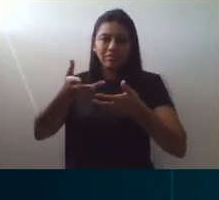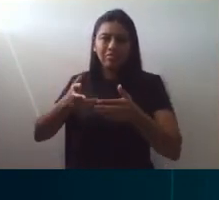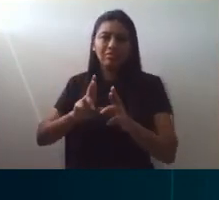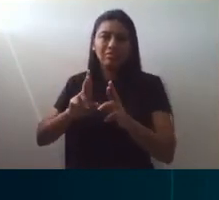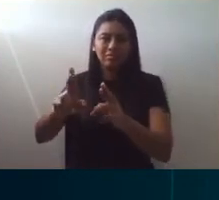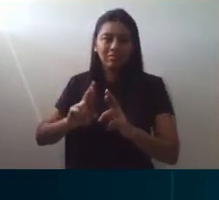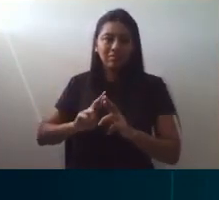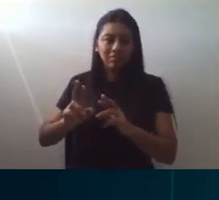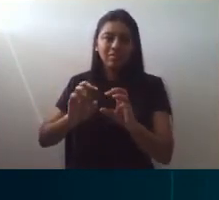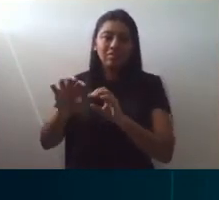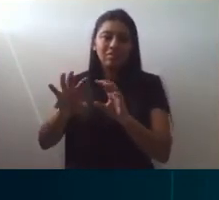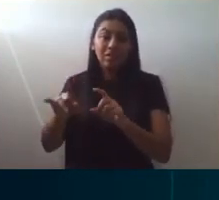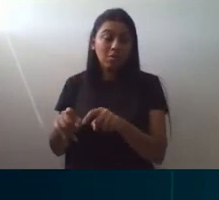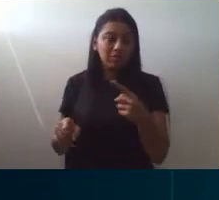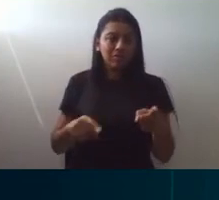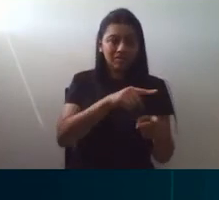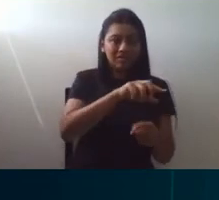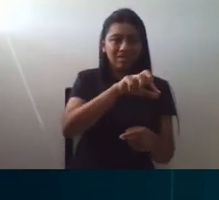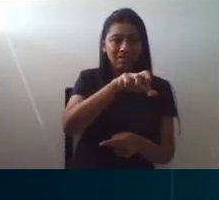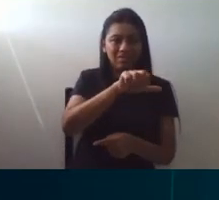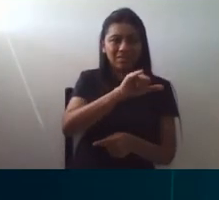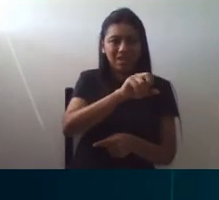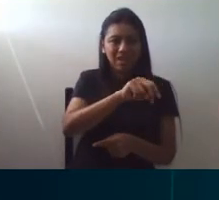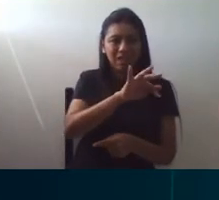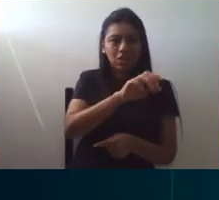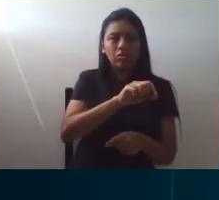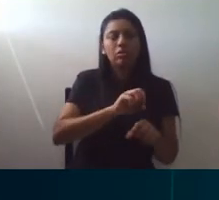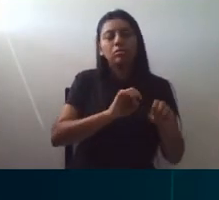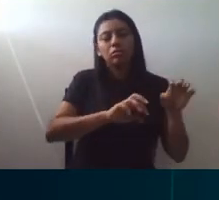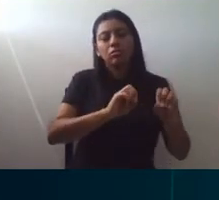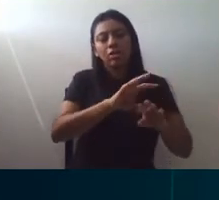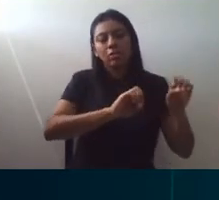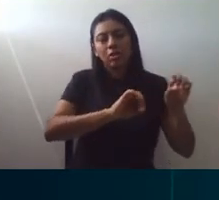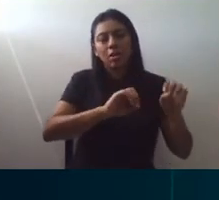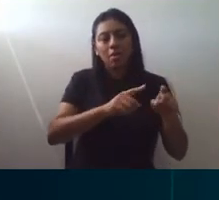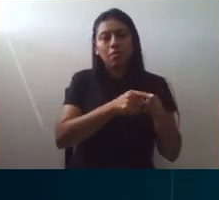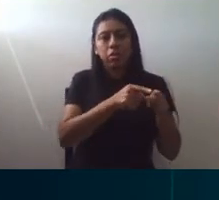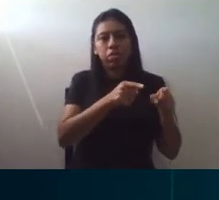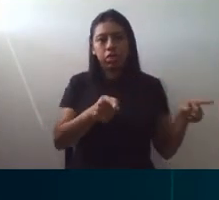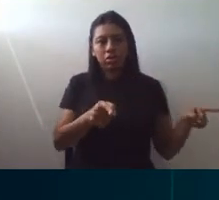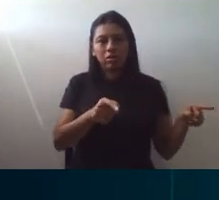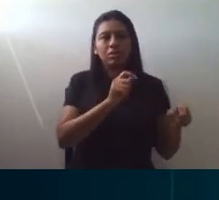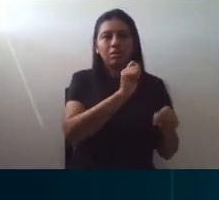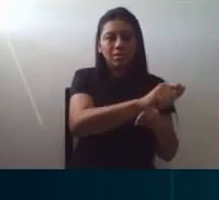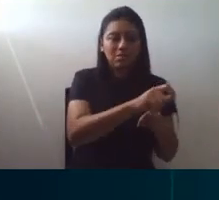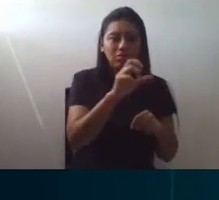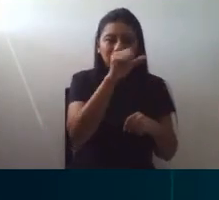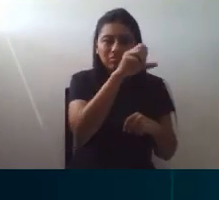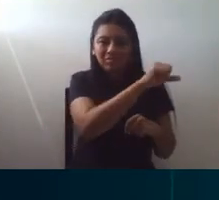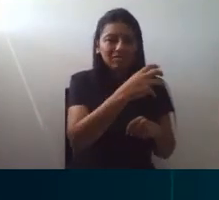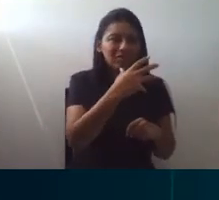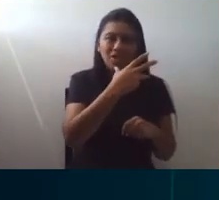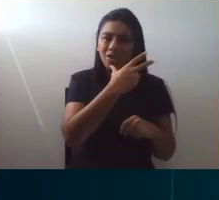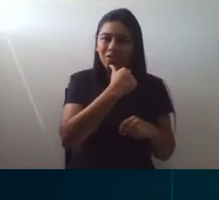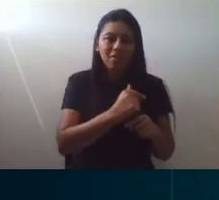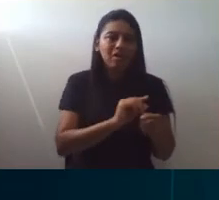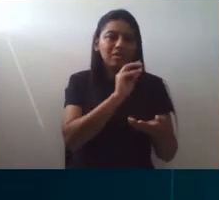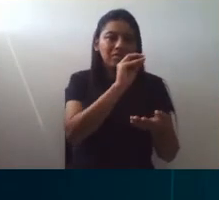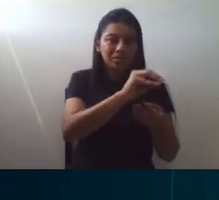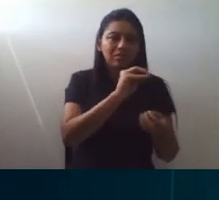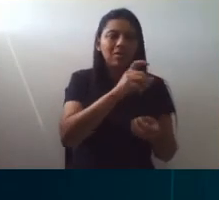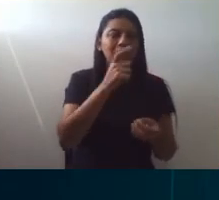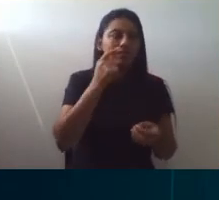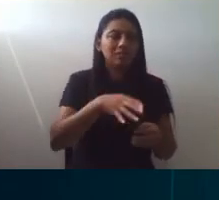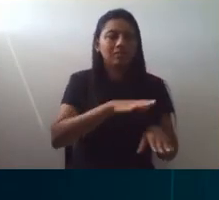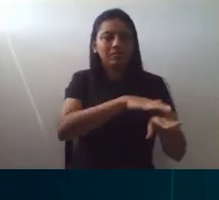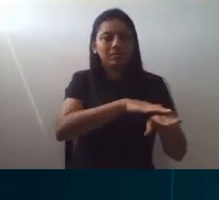en Python se vuelve digamos una línea de código un poco más extensas, no son tan intuitivas, entonces bueno realmente pues ahí les dejo pues como consideración quienes ya tengan